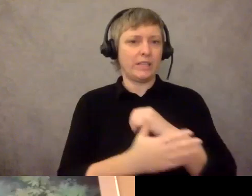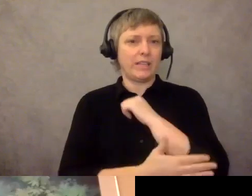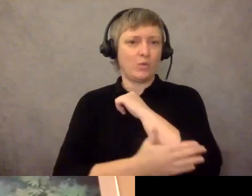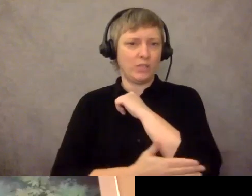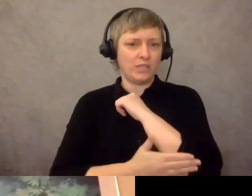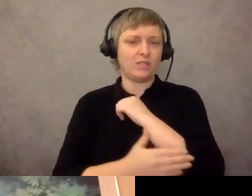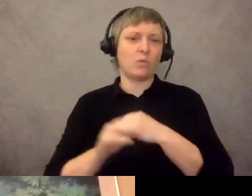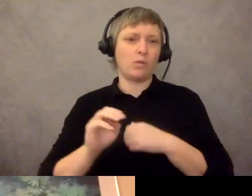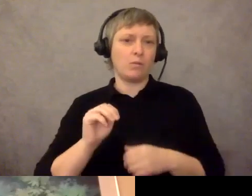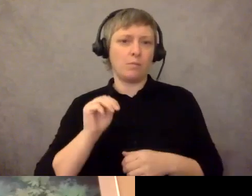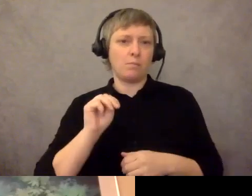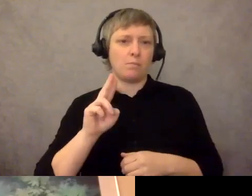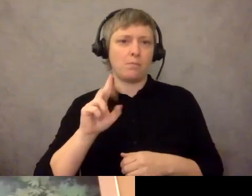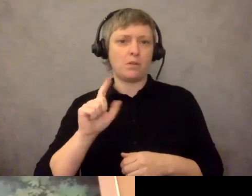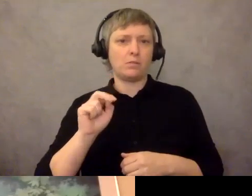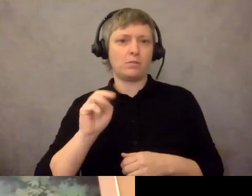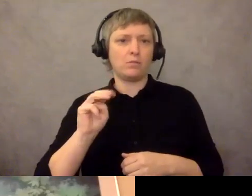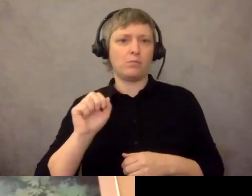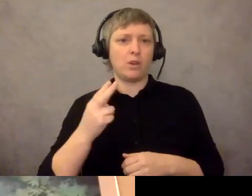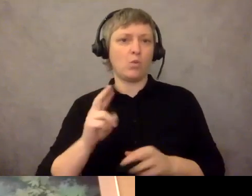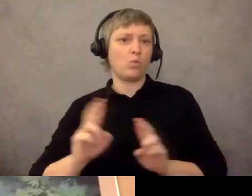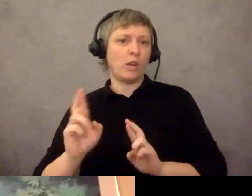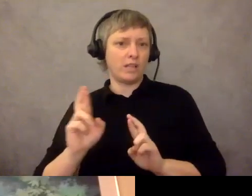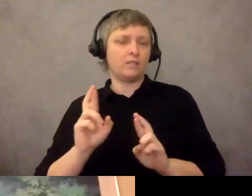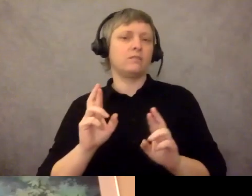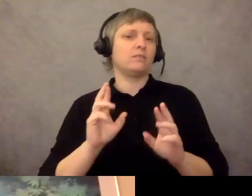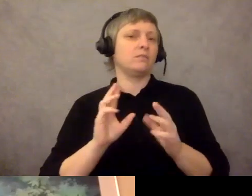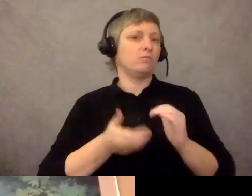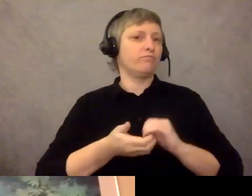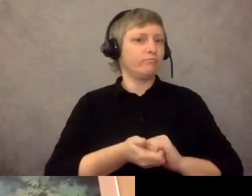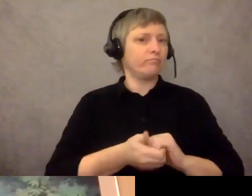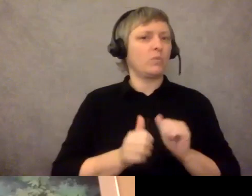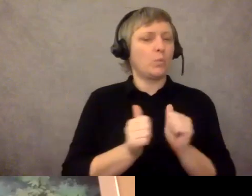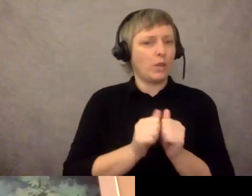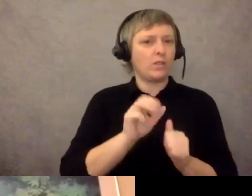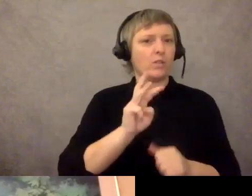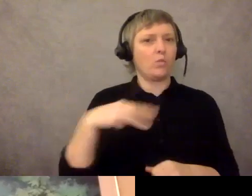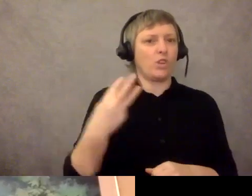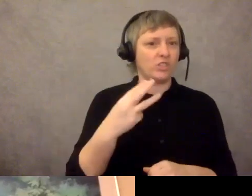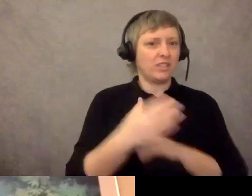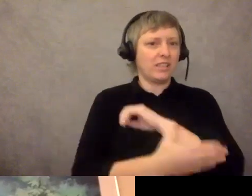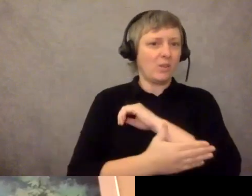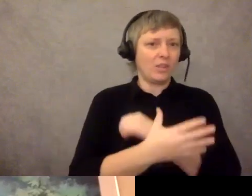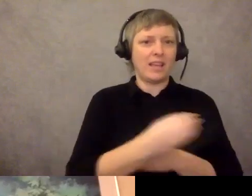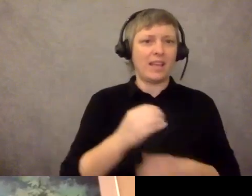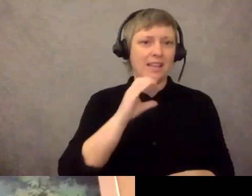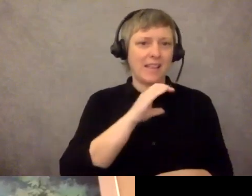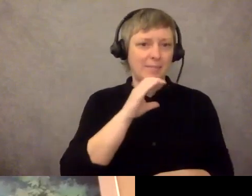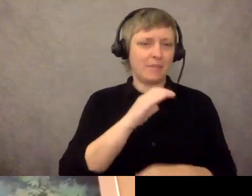condado de Washington y condado de Clackamas bajo la supervisión del secretario de Estado para entrar en un